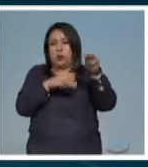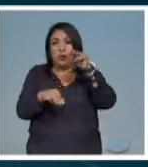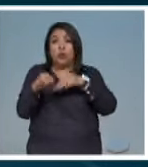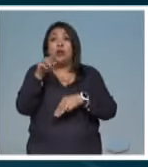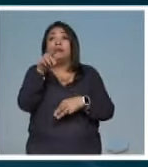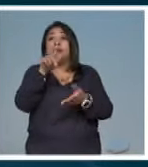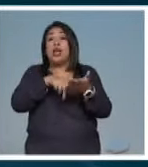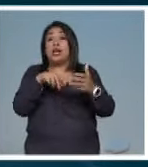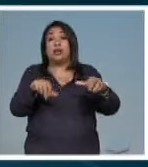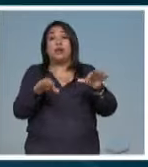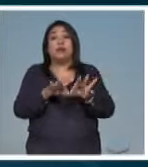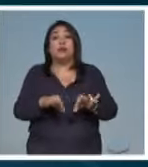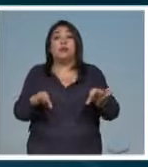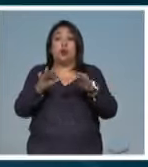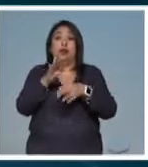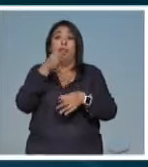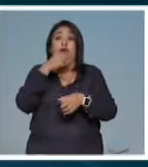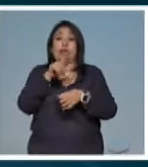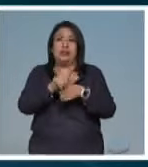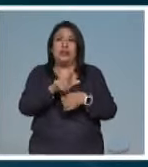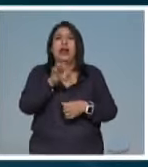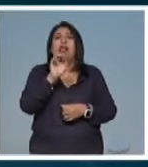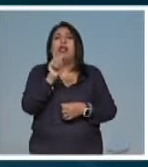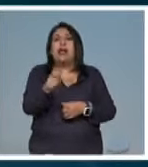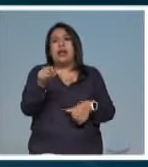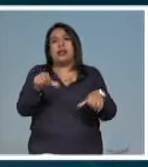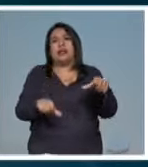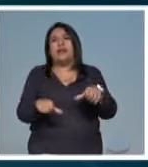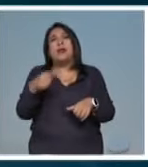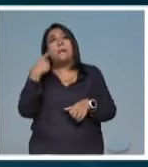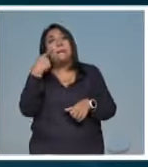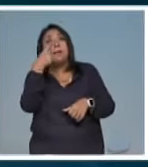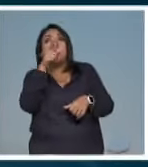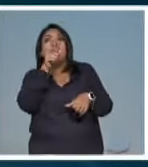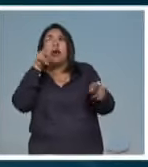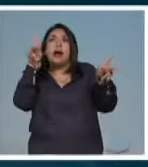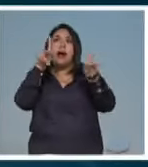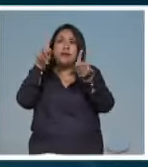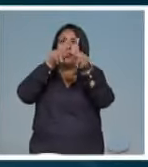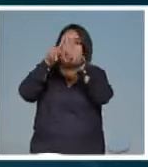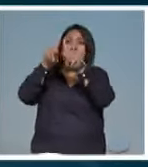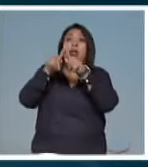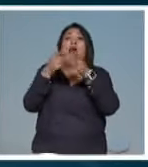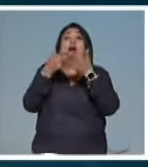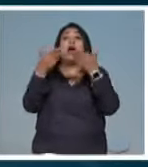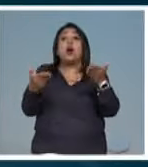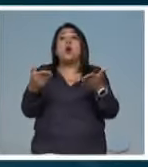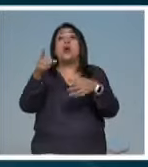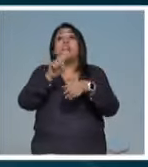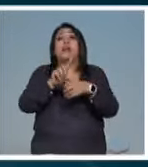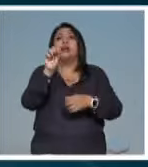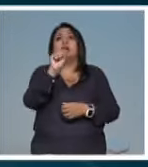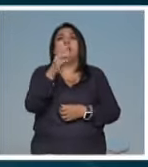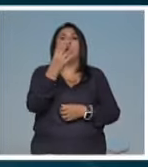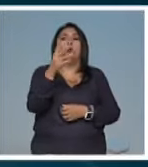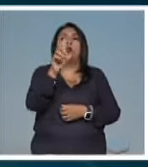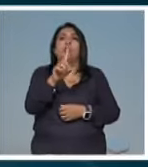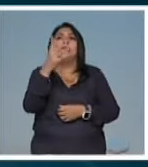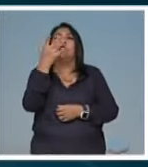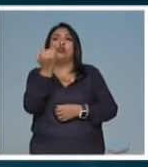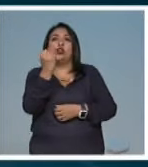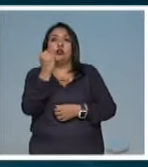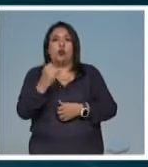las actividades más importantes del festival se encuentran las jornadas de avistamiento de aves, que este año sucederán el sábado 4 y domingo